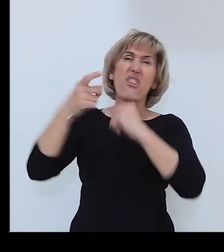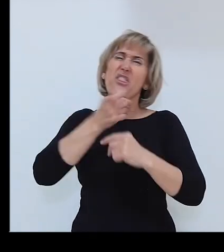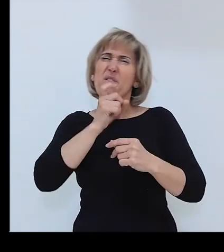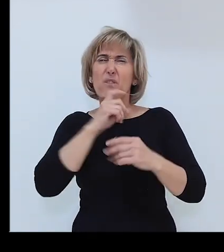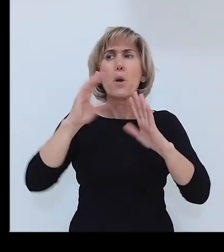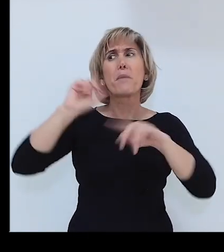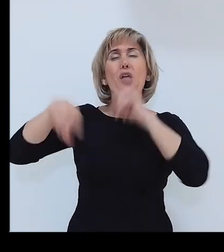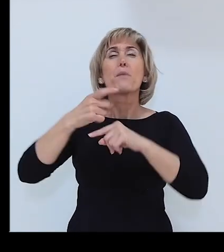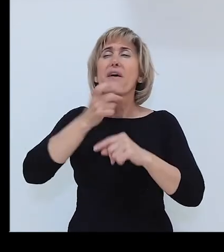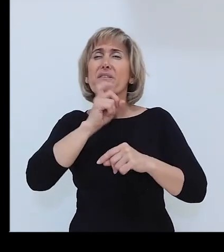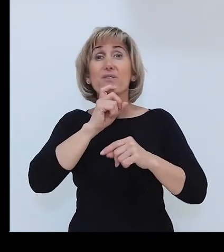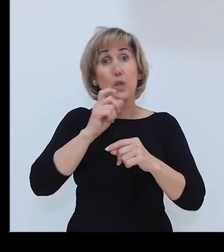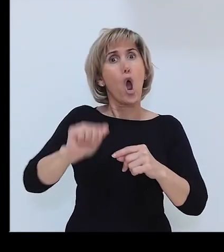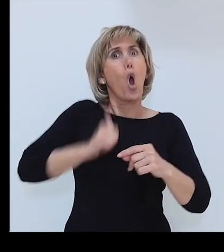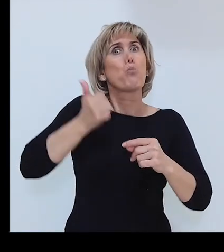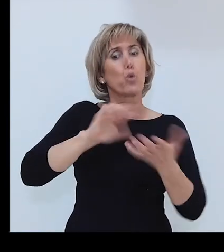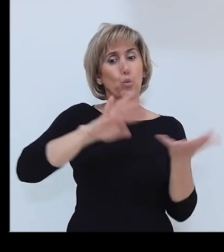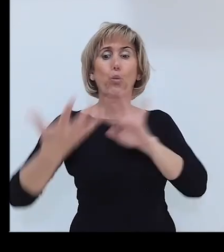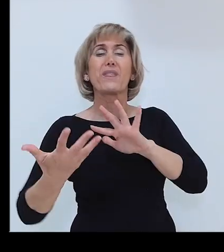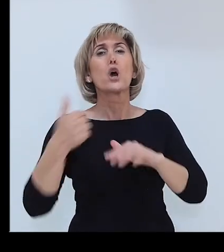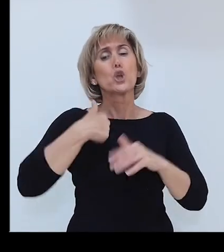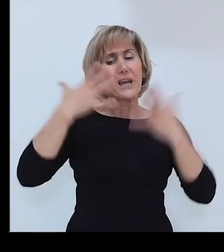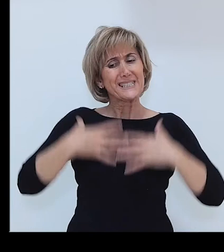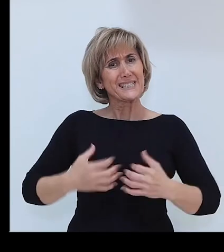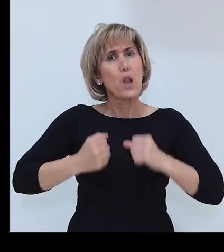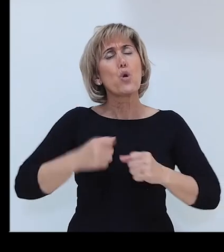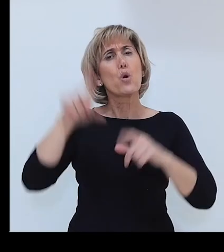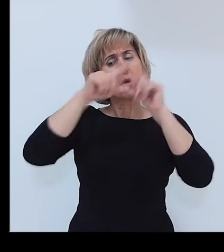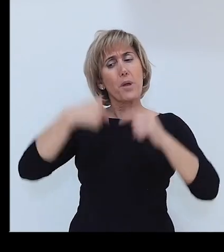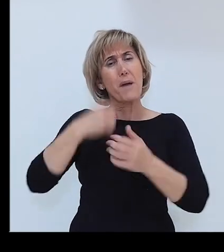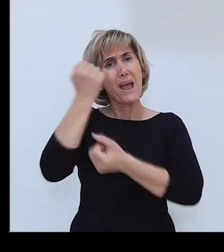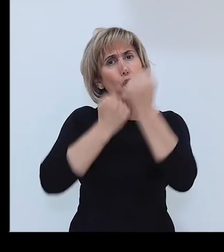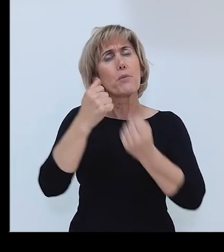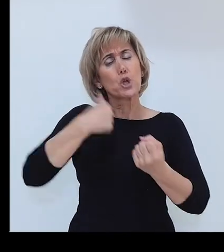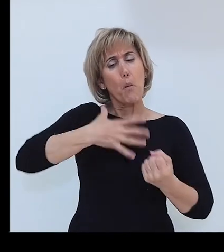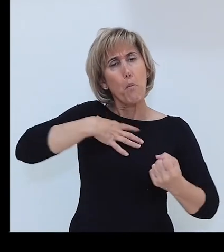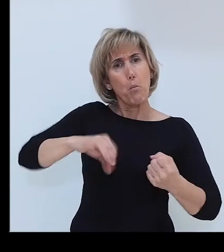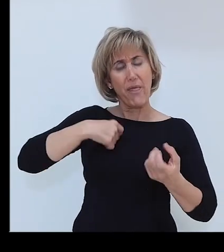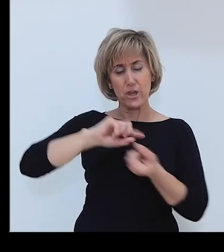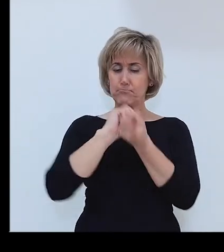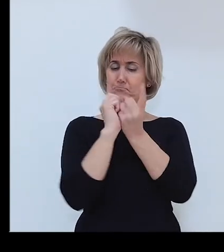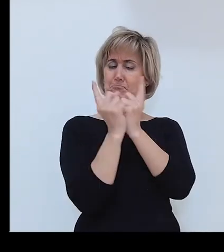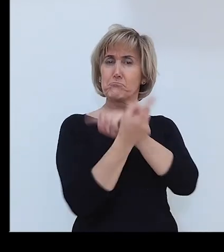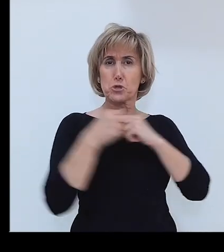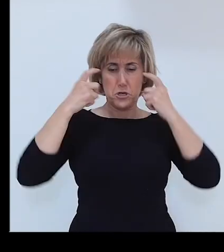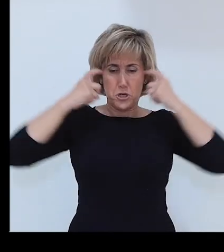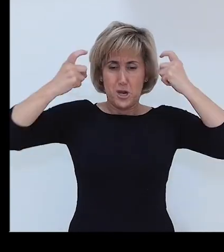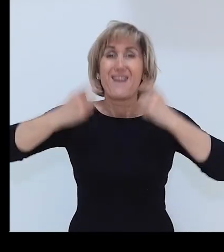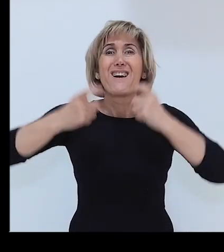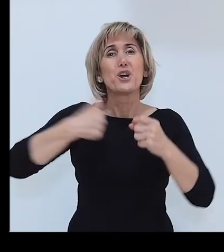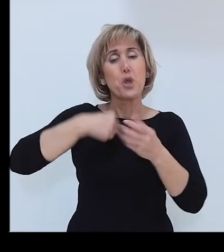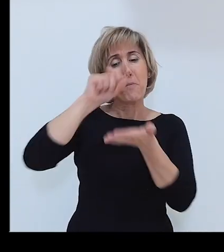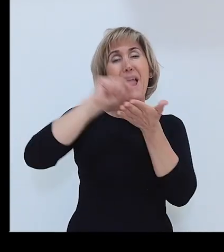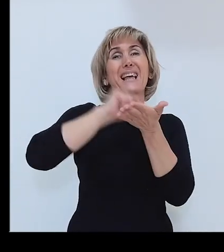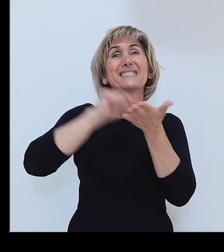en oportunidades. Decía, había dificultades de salud, dificultades económicas, y ella dijo, bueno, yo esto lo puedo convertir en una oportunidad